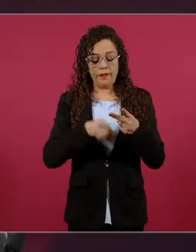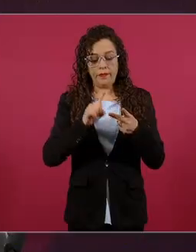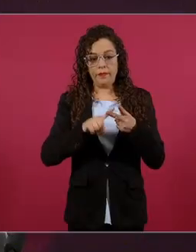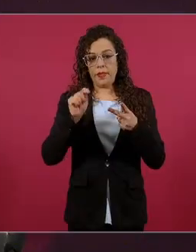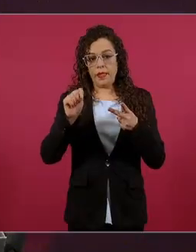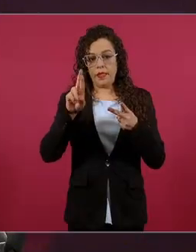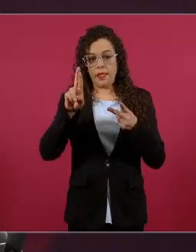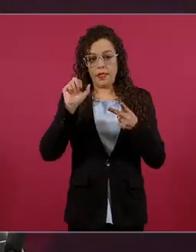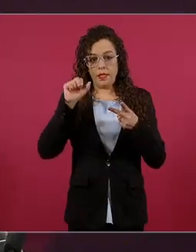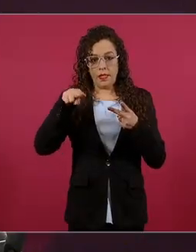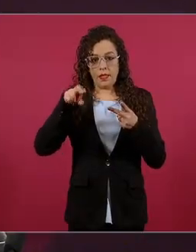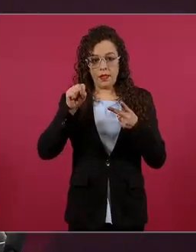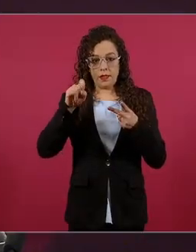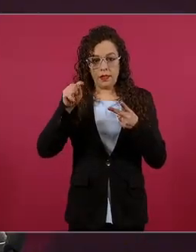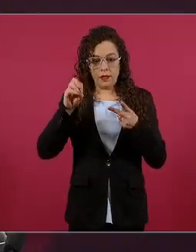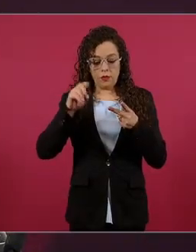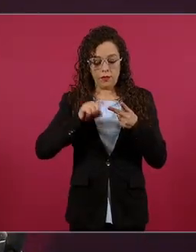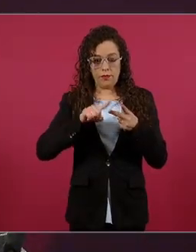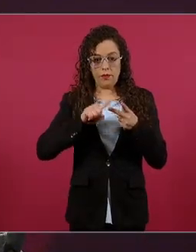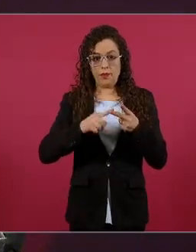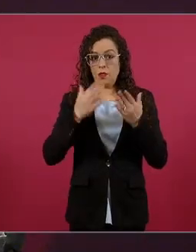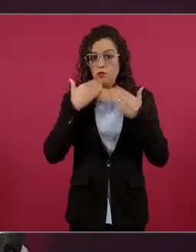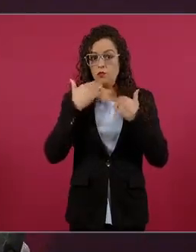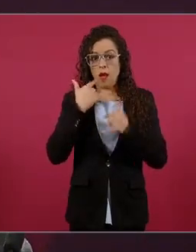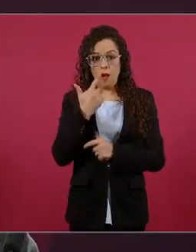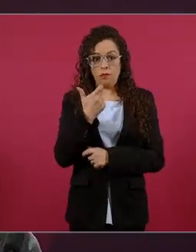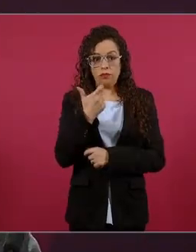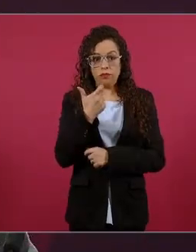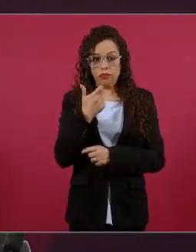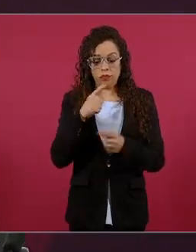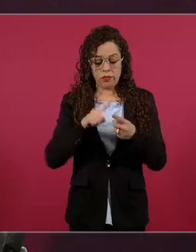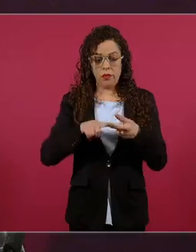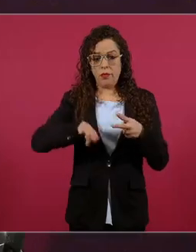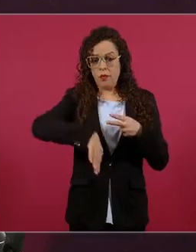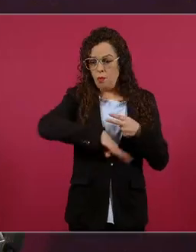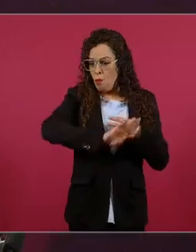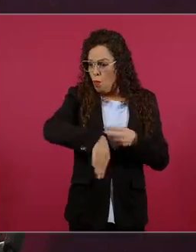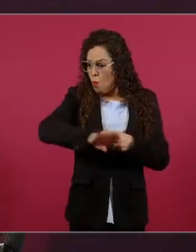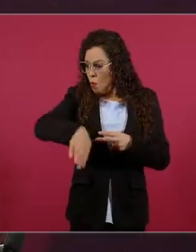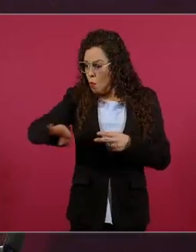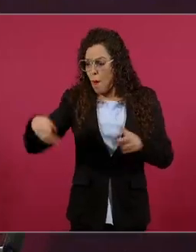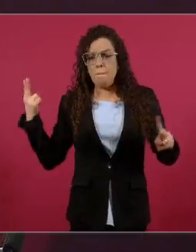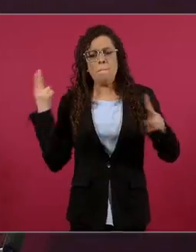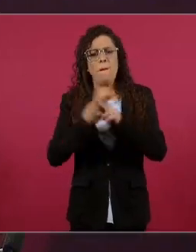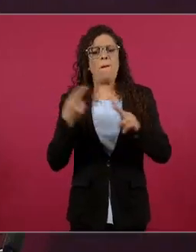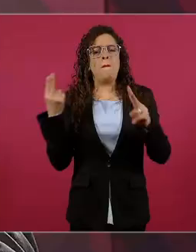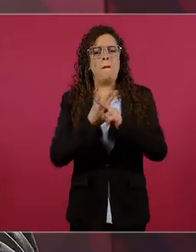sin armas han asesinado en Guanajuato.